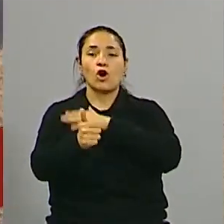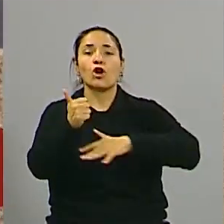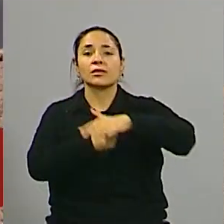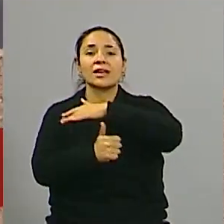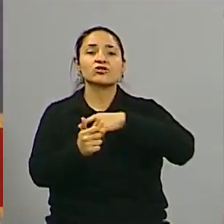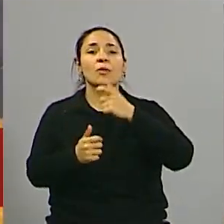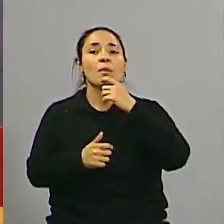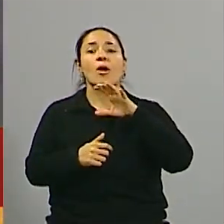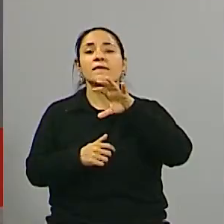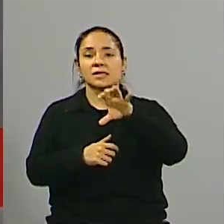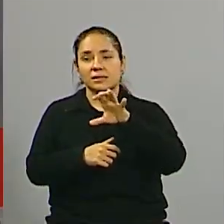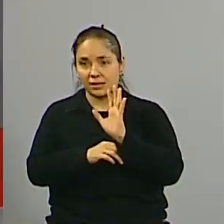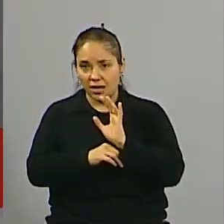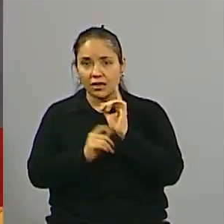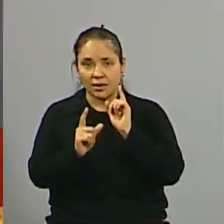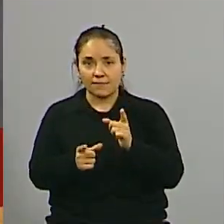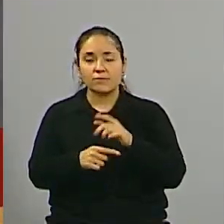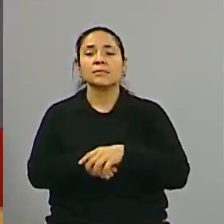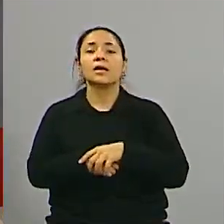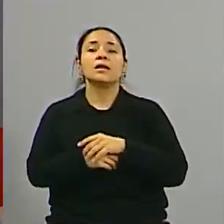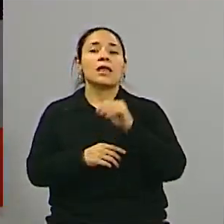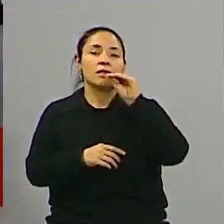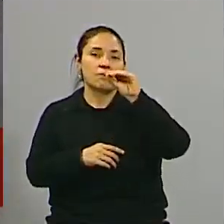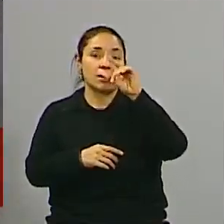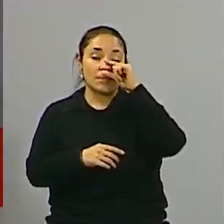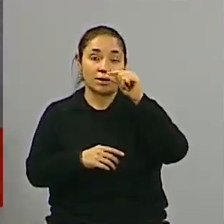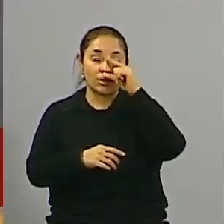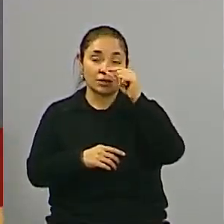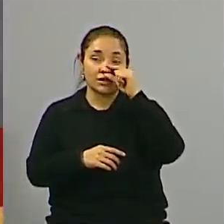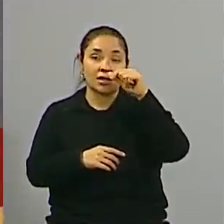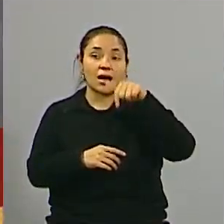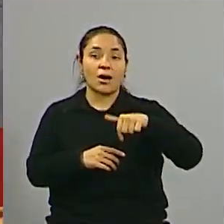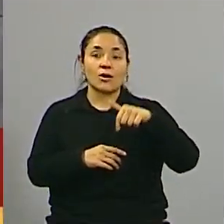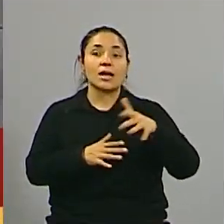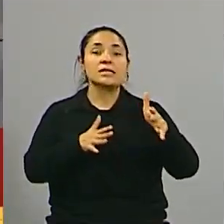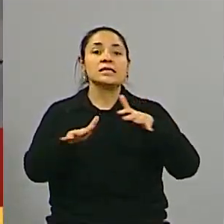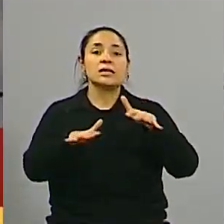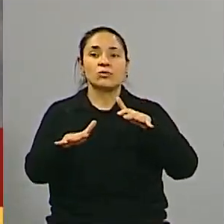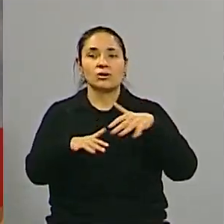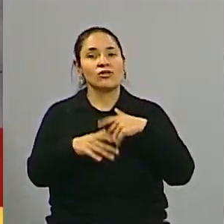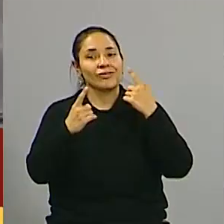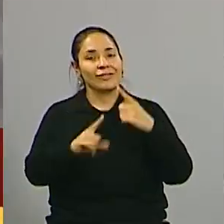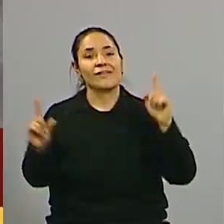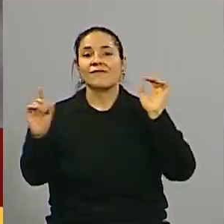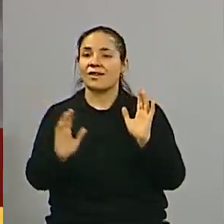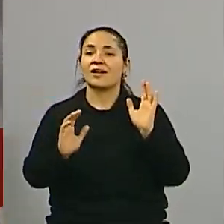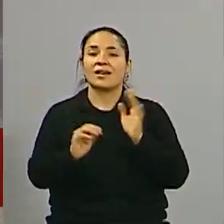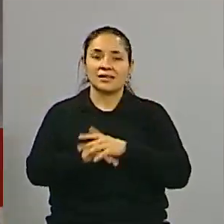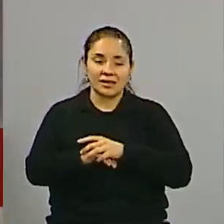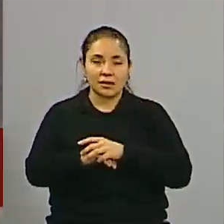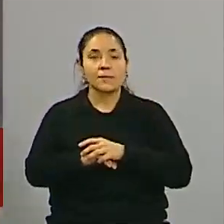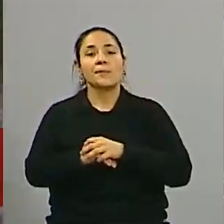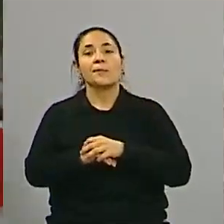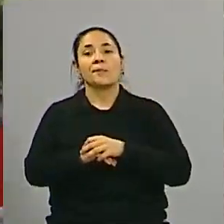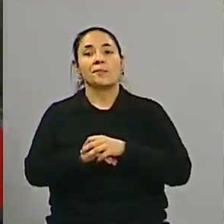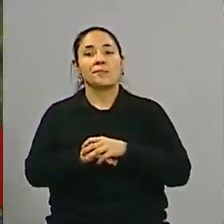la provincia de Mendoza y particularmente del departamento de Las Heras, que está atravesando una situación bastante particular, digamos, ¿no?